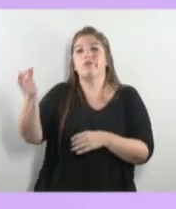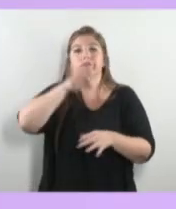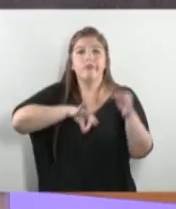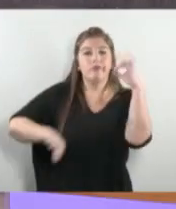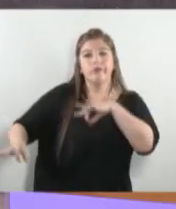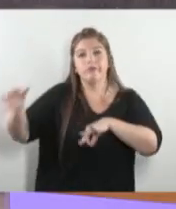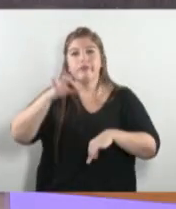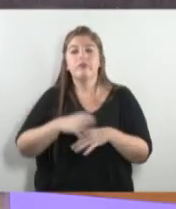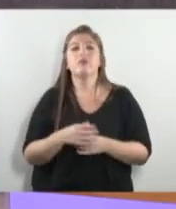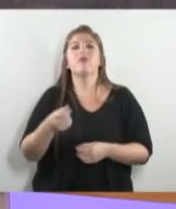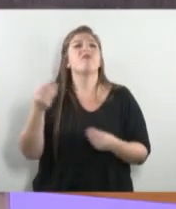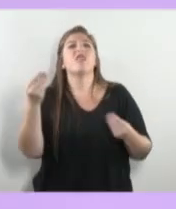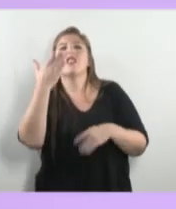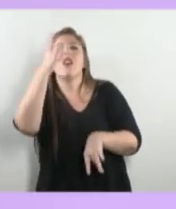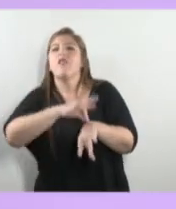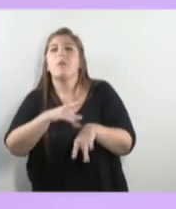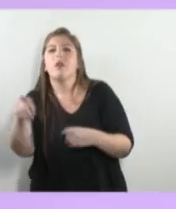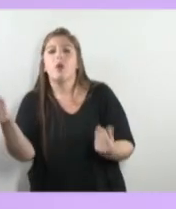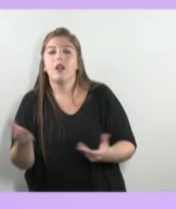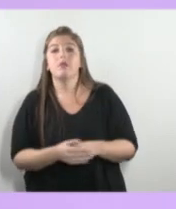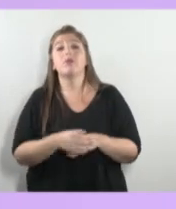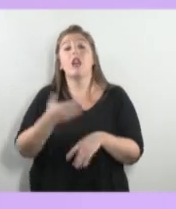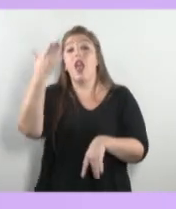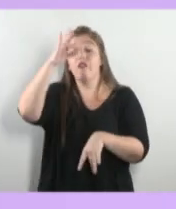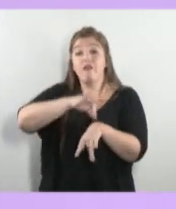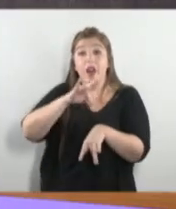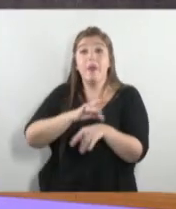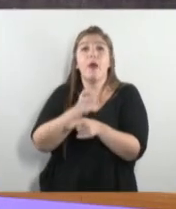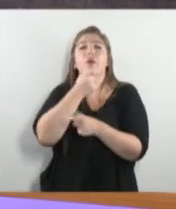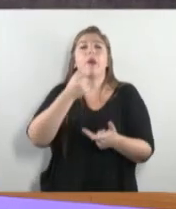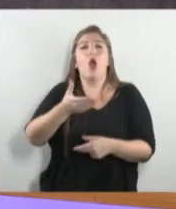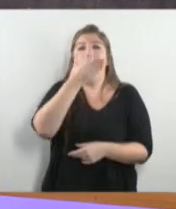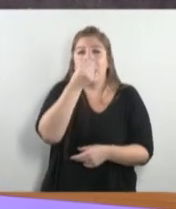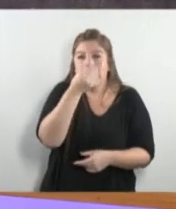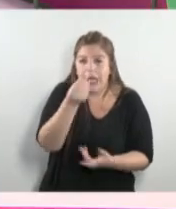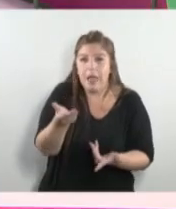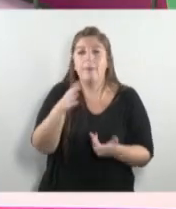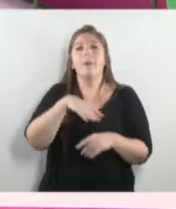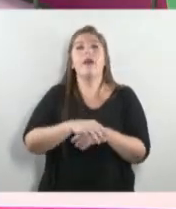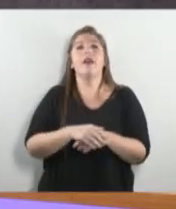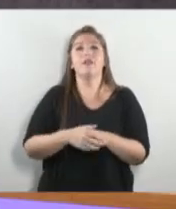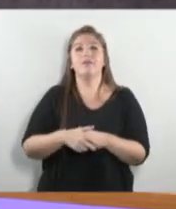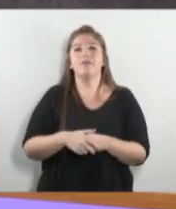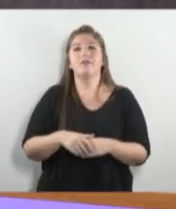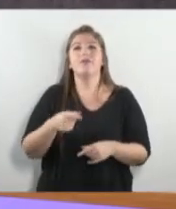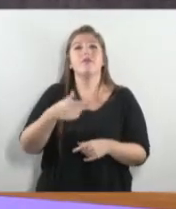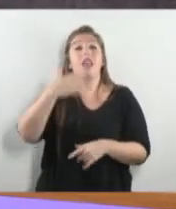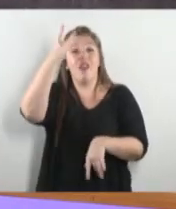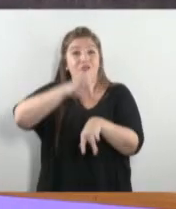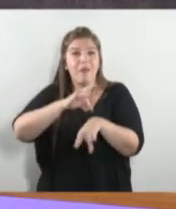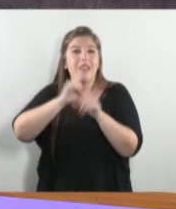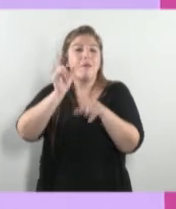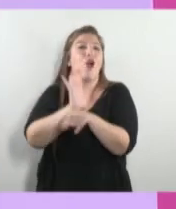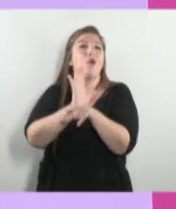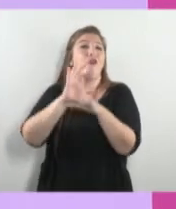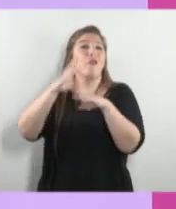¿qué es una enfermedad oportunista? Las enfermedades oportunistas tienen que ver con las gripes. Personificamos, aparte, escúchame, las enfermedades. Una